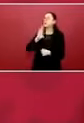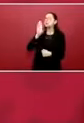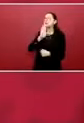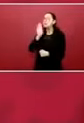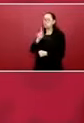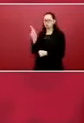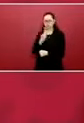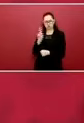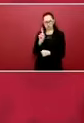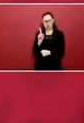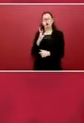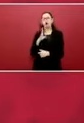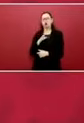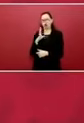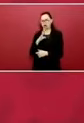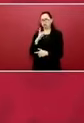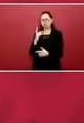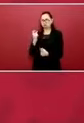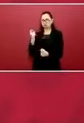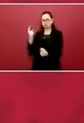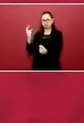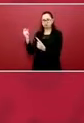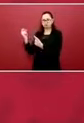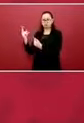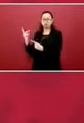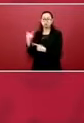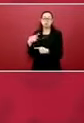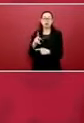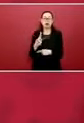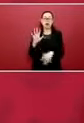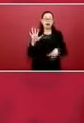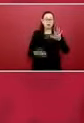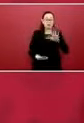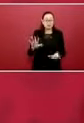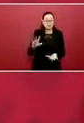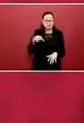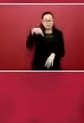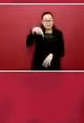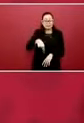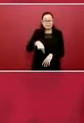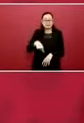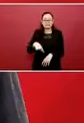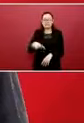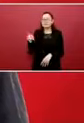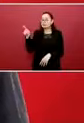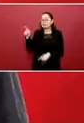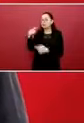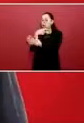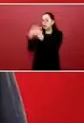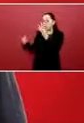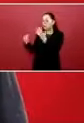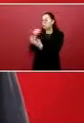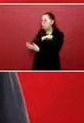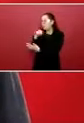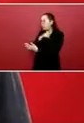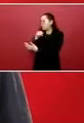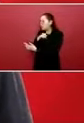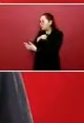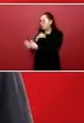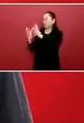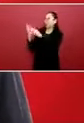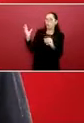Desgraciadamente se copia lo malo, hay muchas cosas buenas